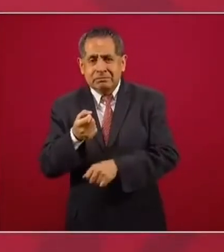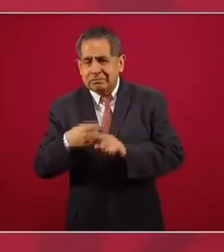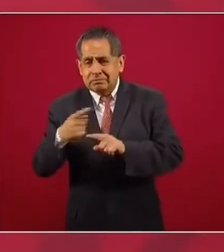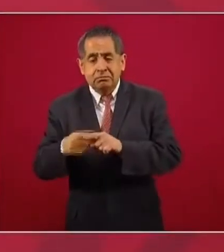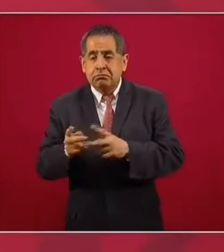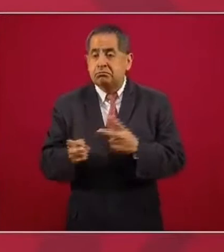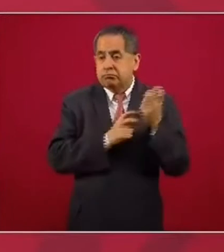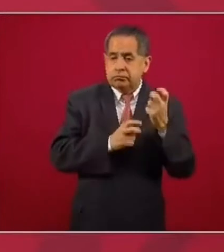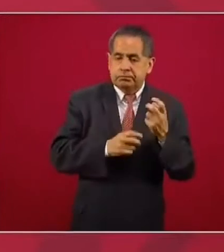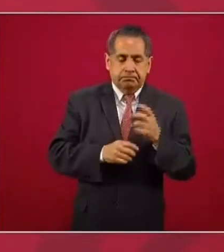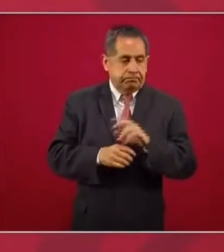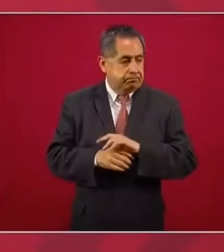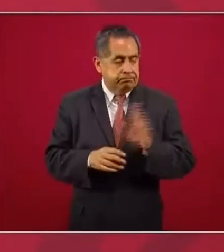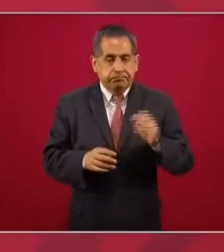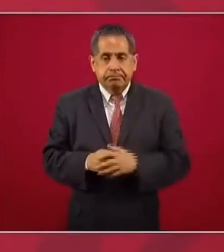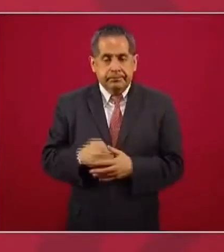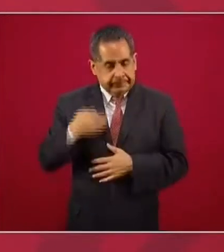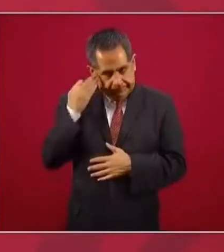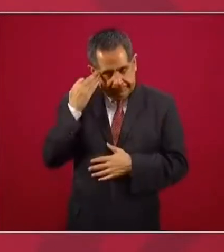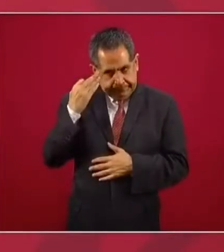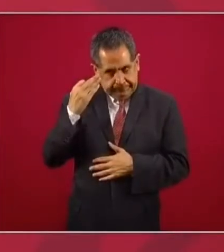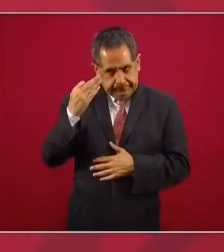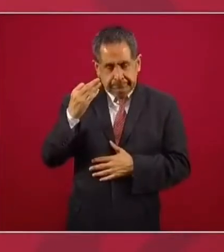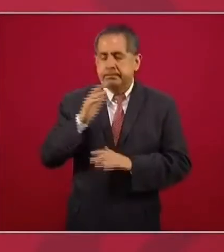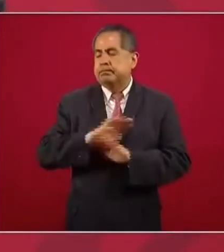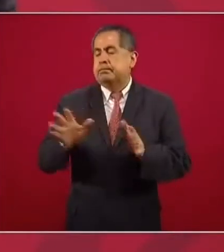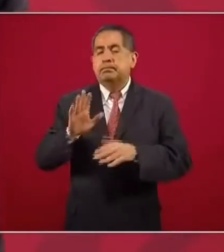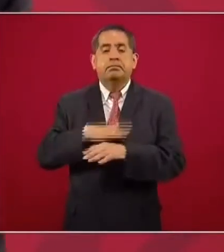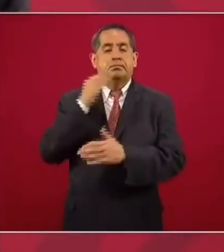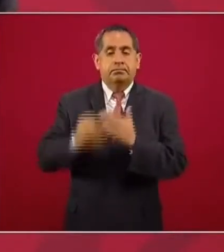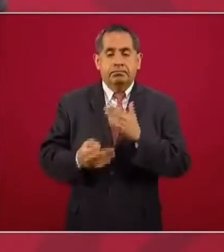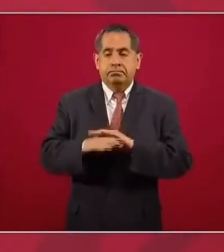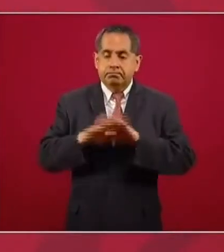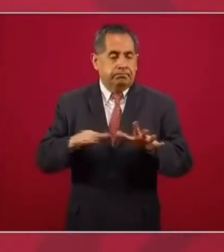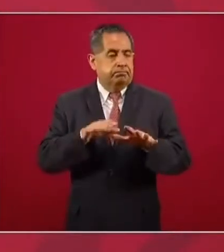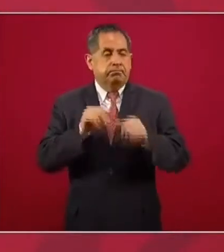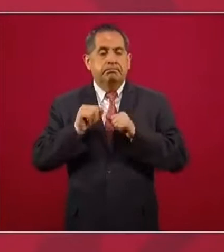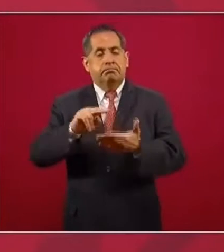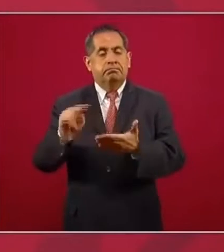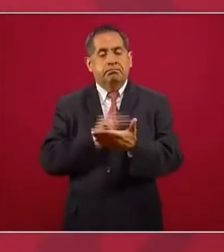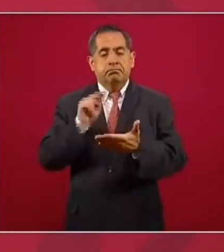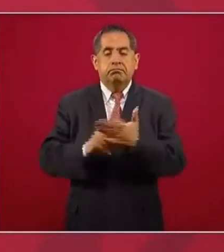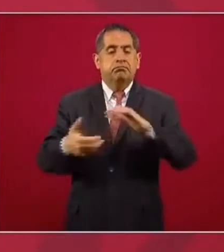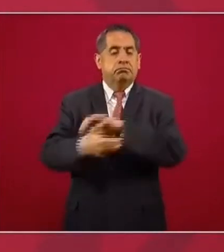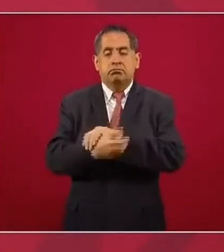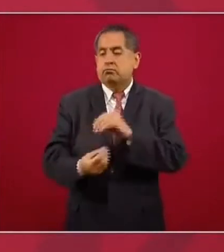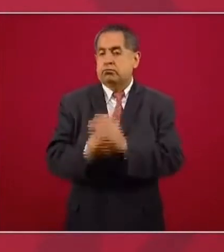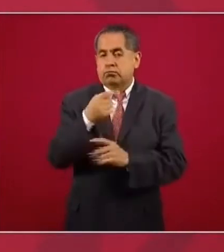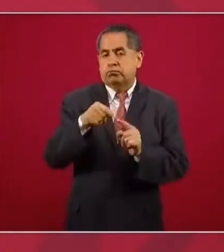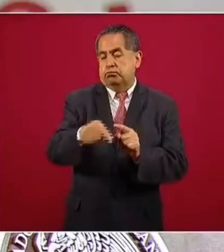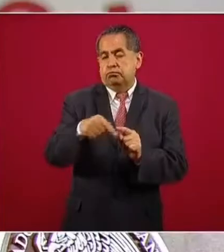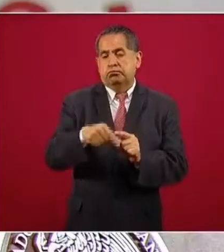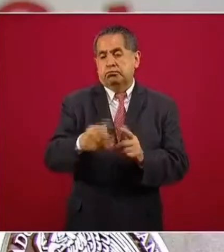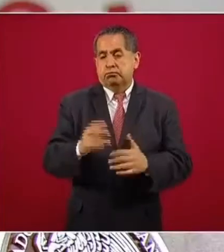Entonces, nos llevó tiempo, pero ya se logró. Esto